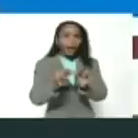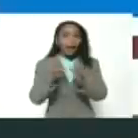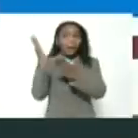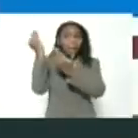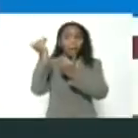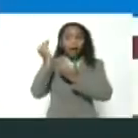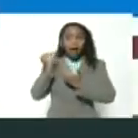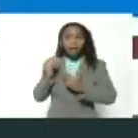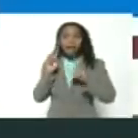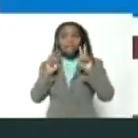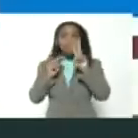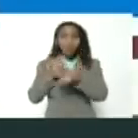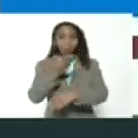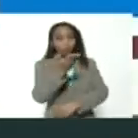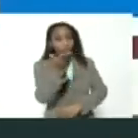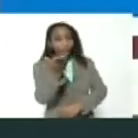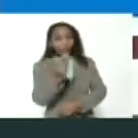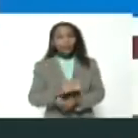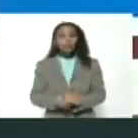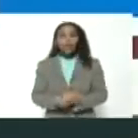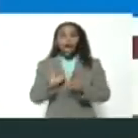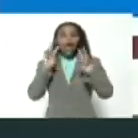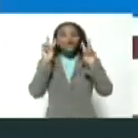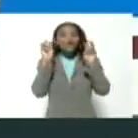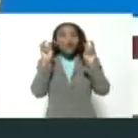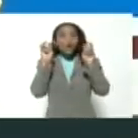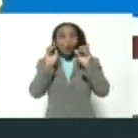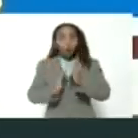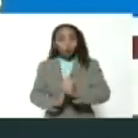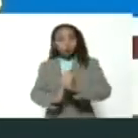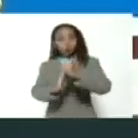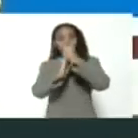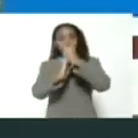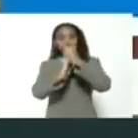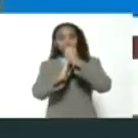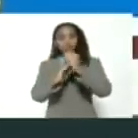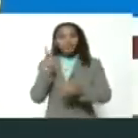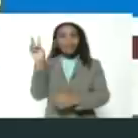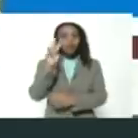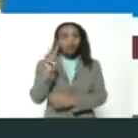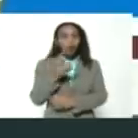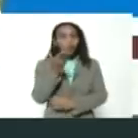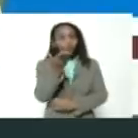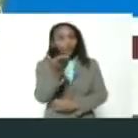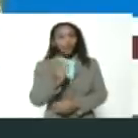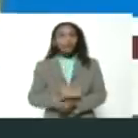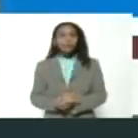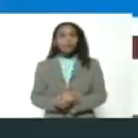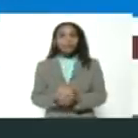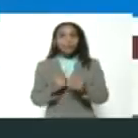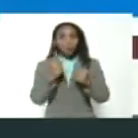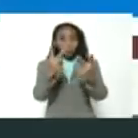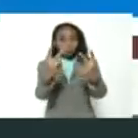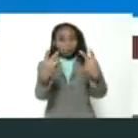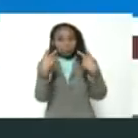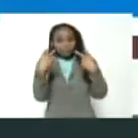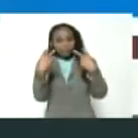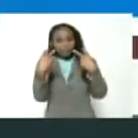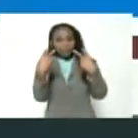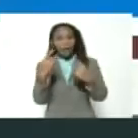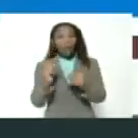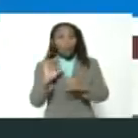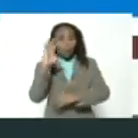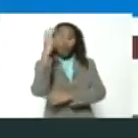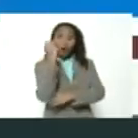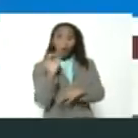esperanza, los he visto a ustedes, el nuevo liderazgo de Venezuela, ustedes, fíjense ustedes, hemos logrado